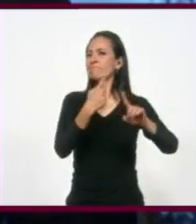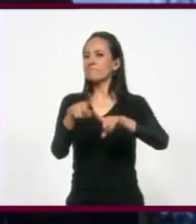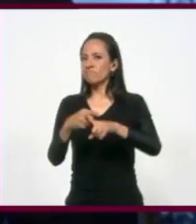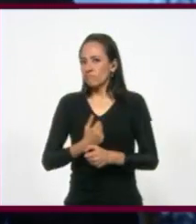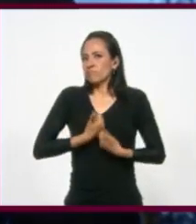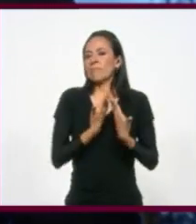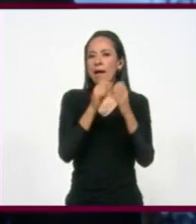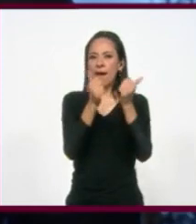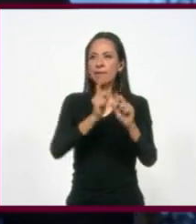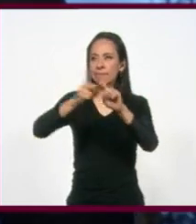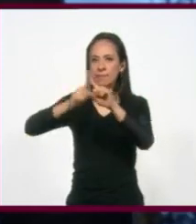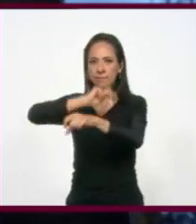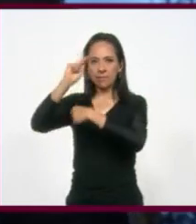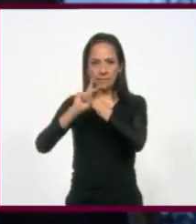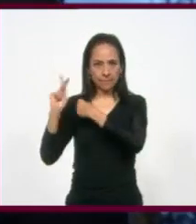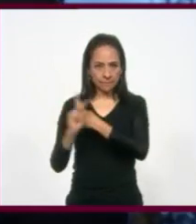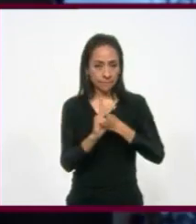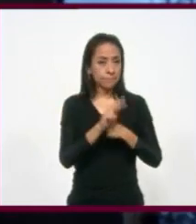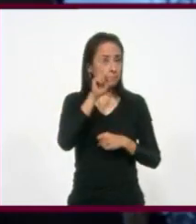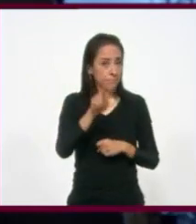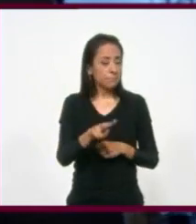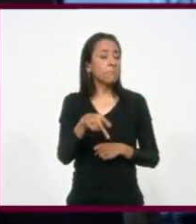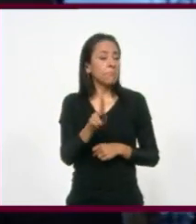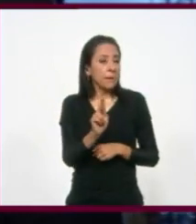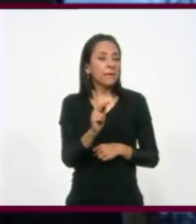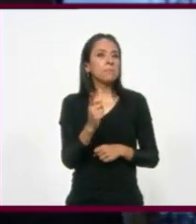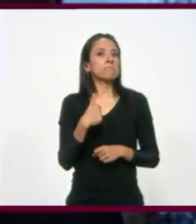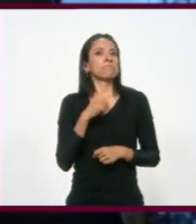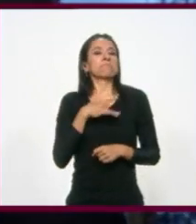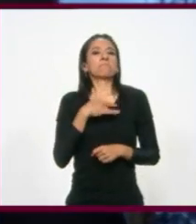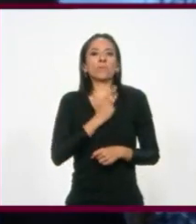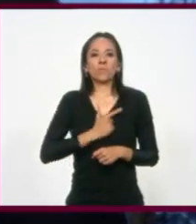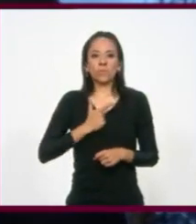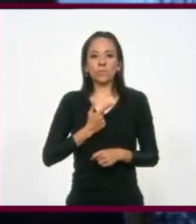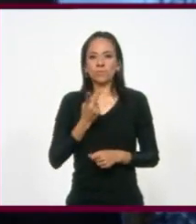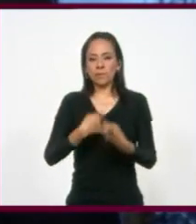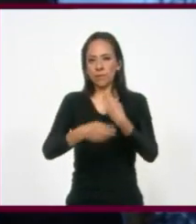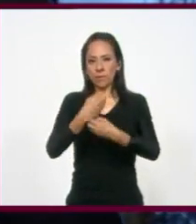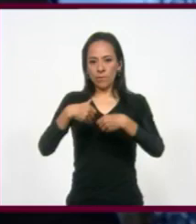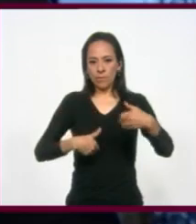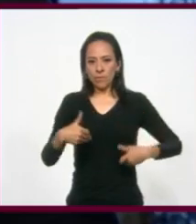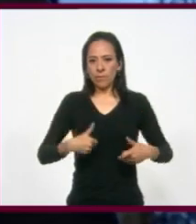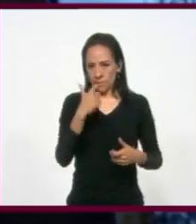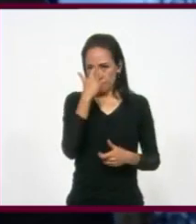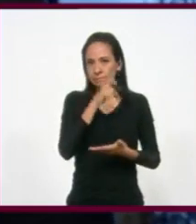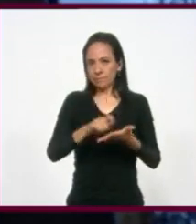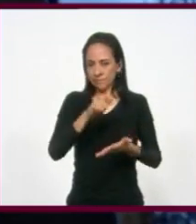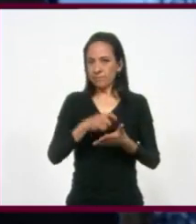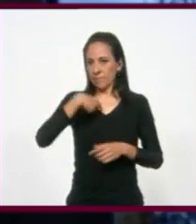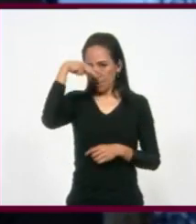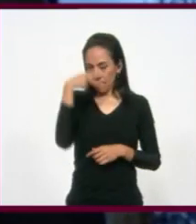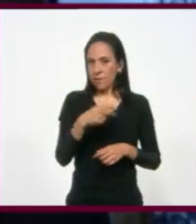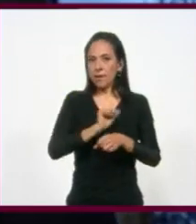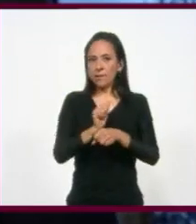distintos países. Sin embargo, da gusto que aquí haya llegado una obra de una dramaturga mexicana con actrices mexicanas